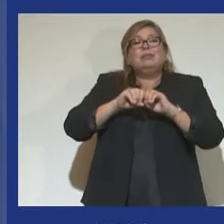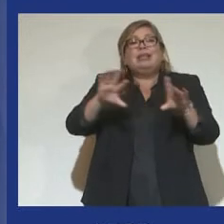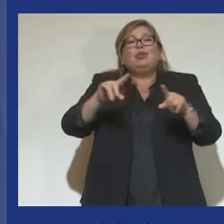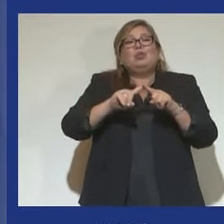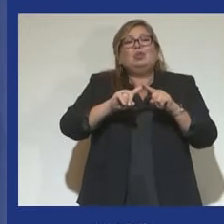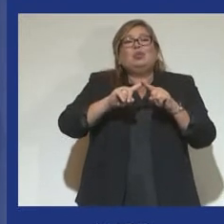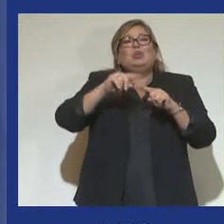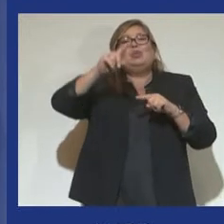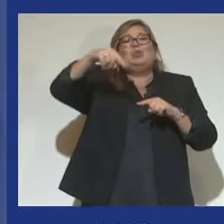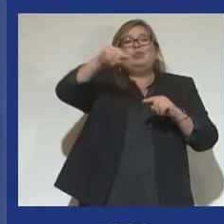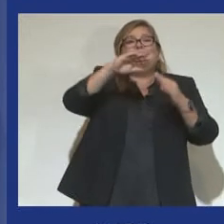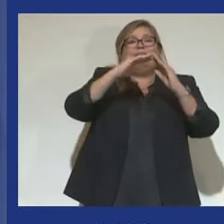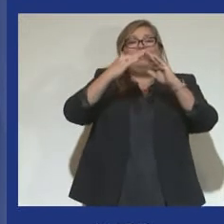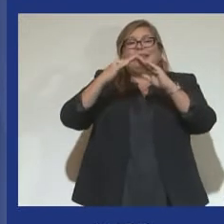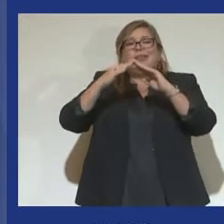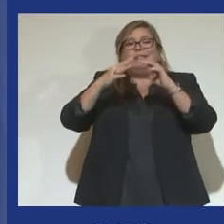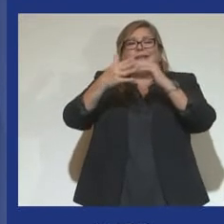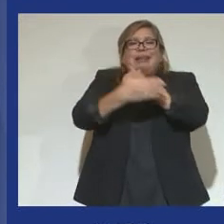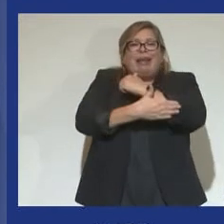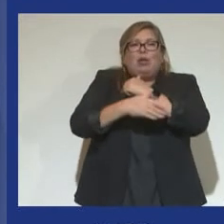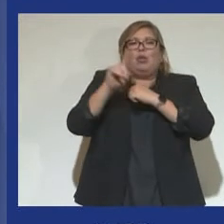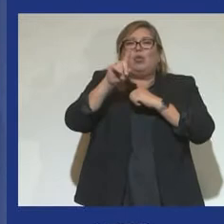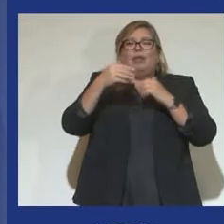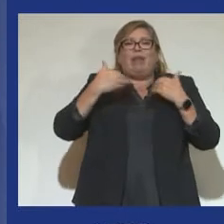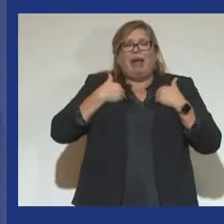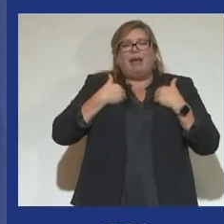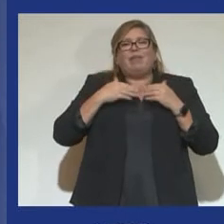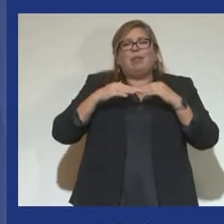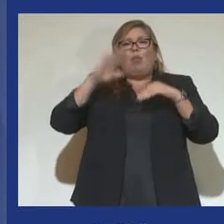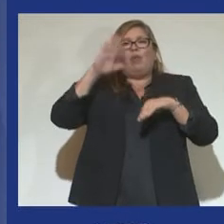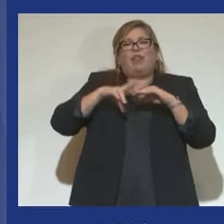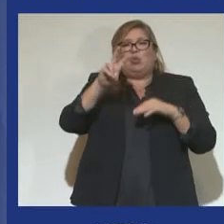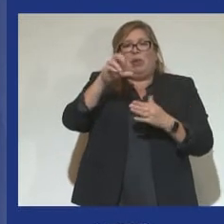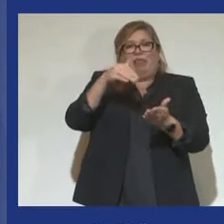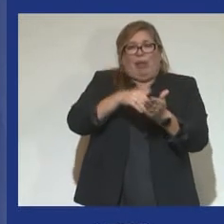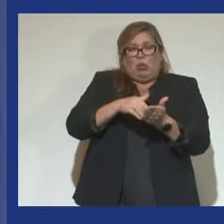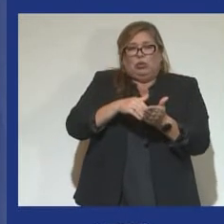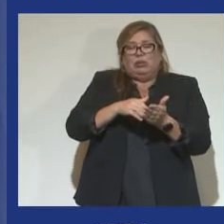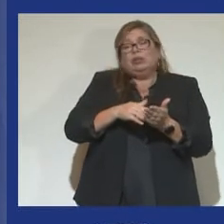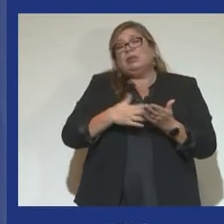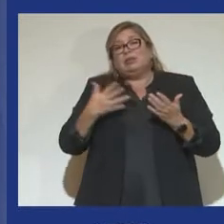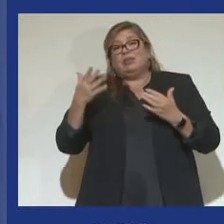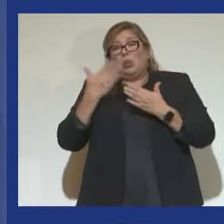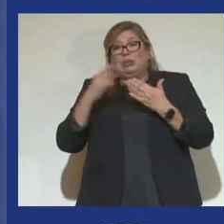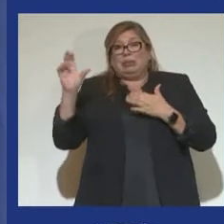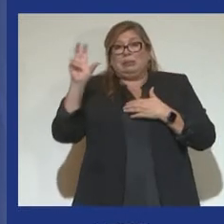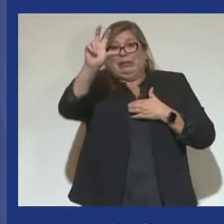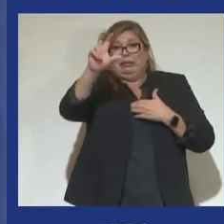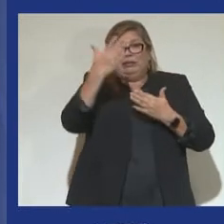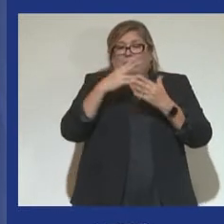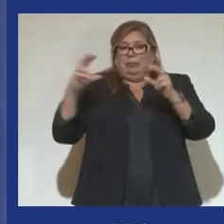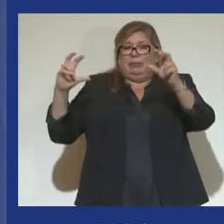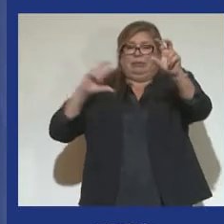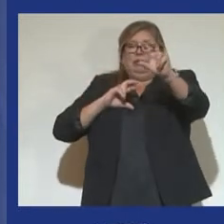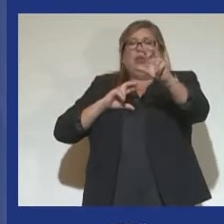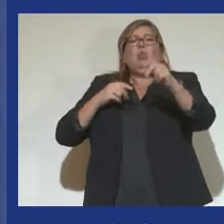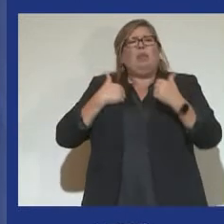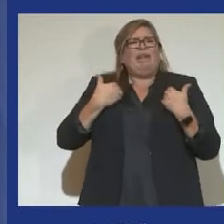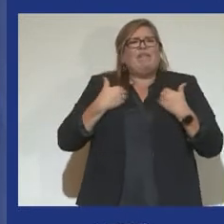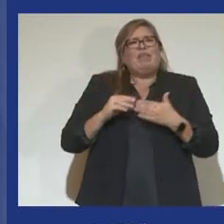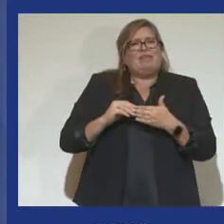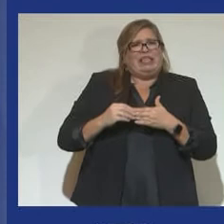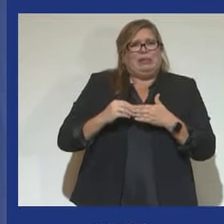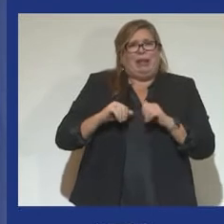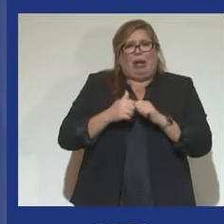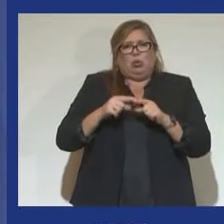distritos con poblaciones de más de 100 mil personas hay flexibilidad que reside dentro de los dos